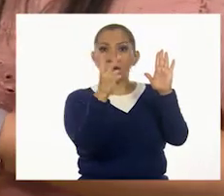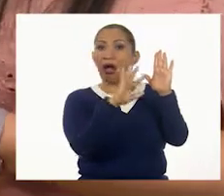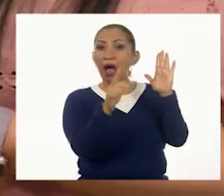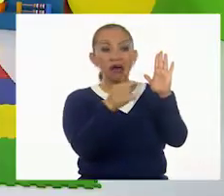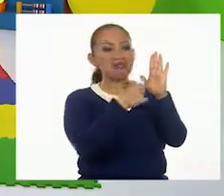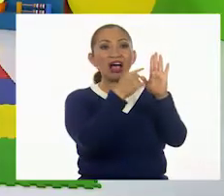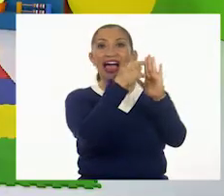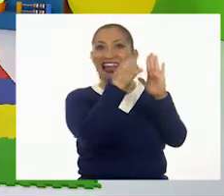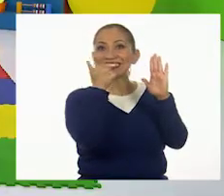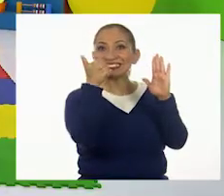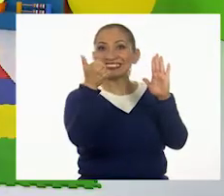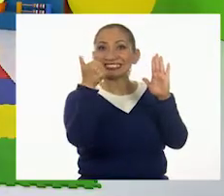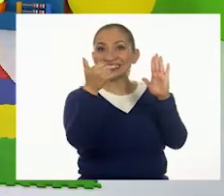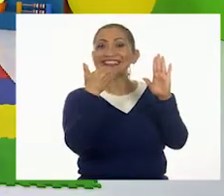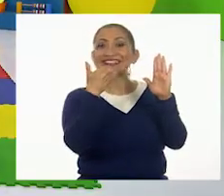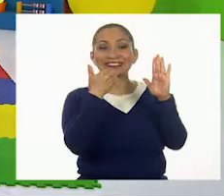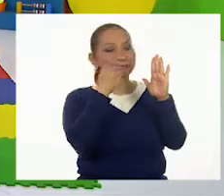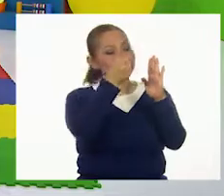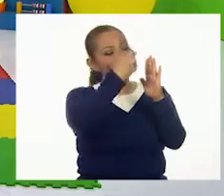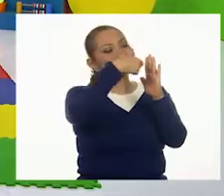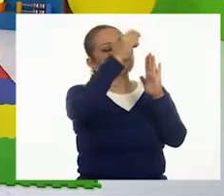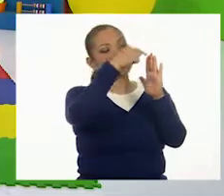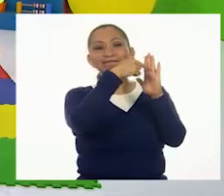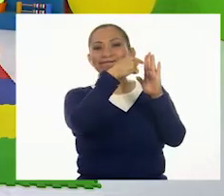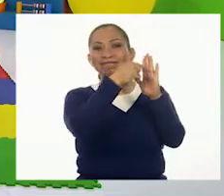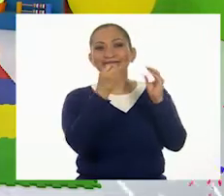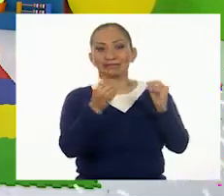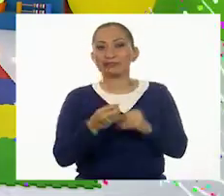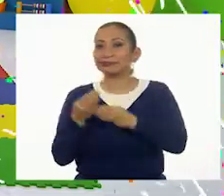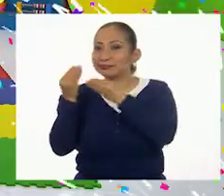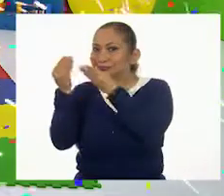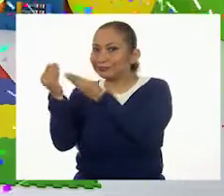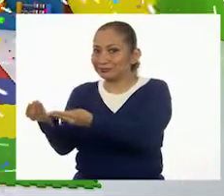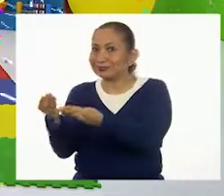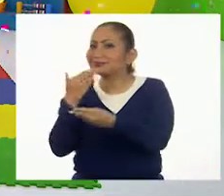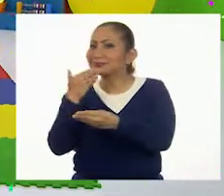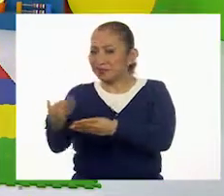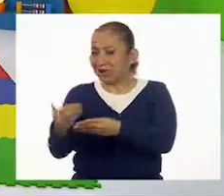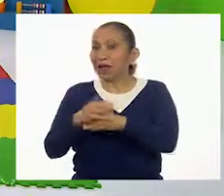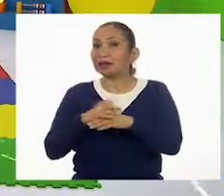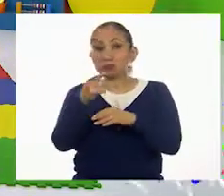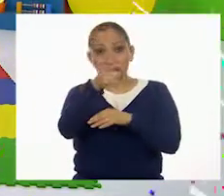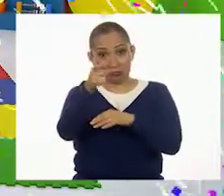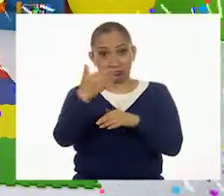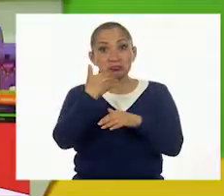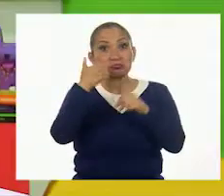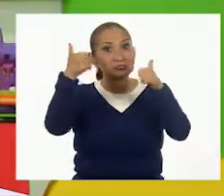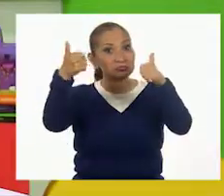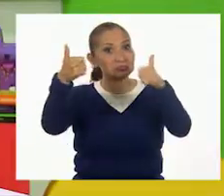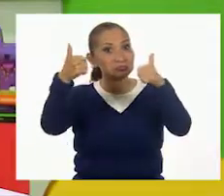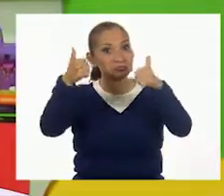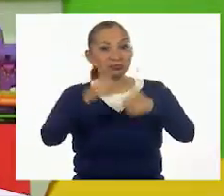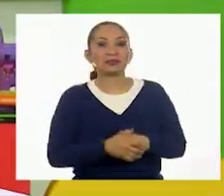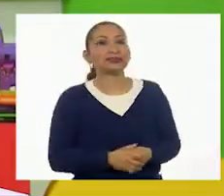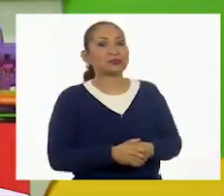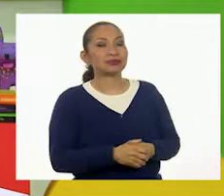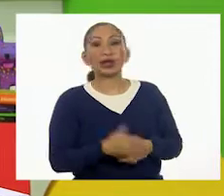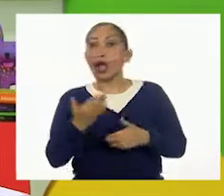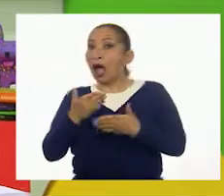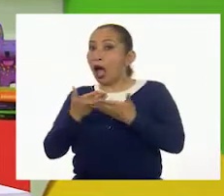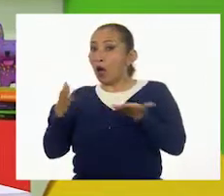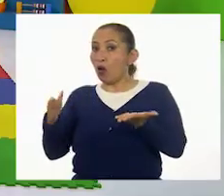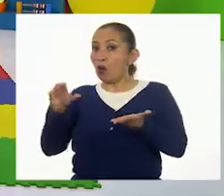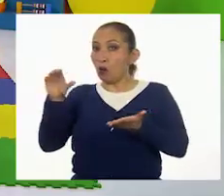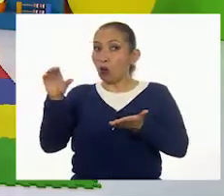1 y 2. ¡Sí! ¡Correcto! Aquí tienes. ¡Bien hecho! Lo están haciendo excelente. Vamos